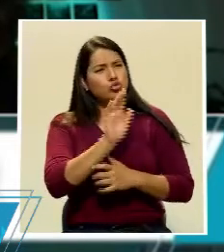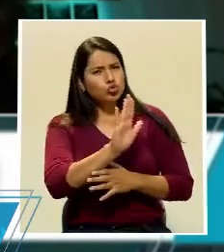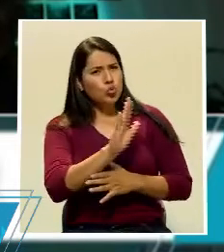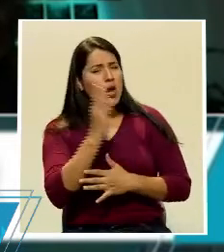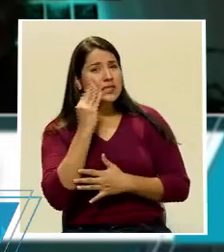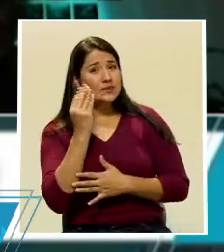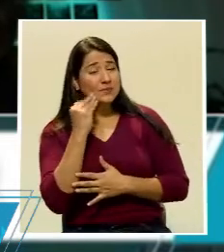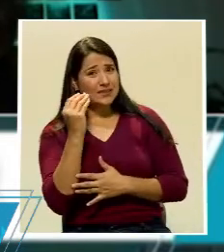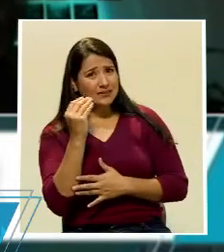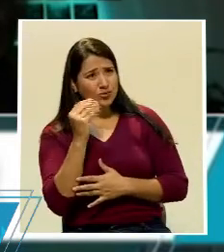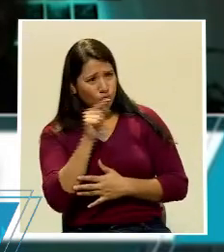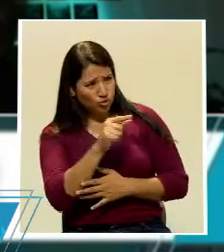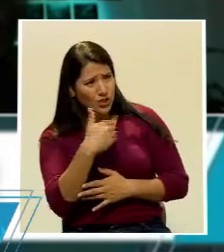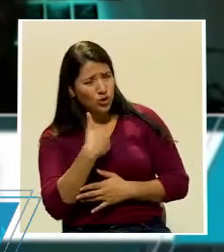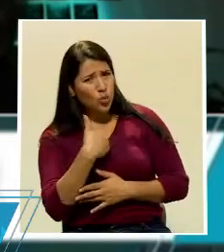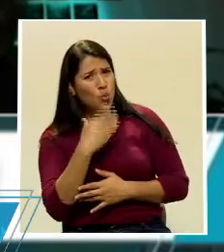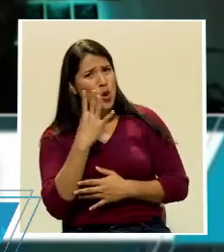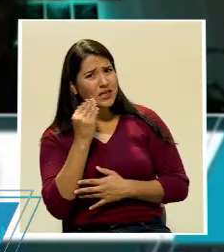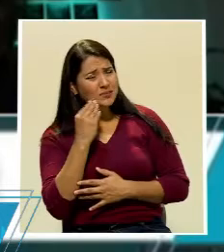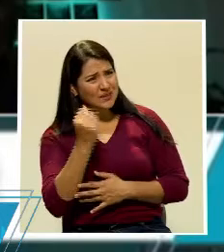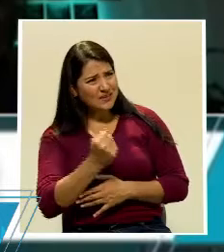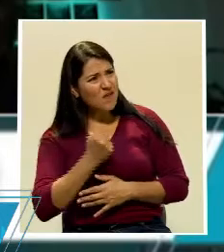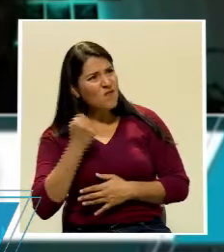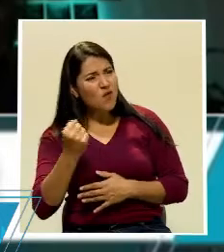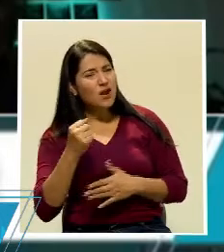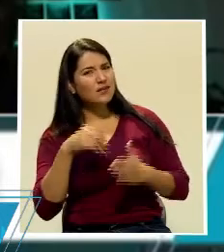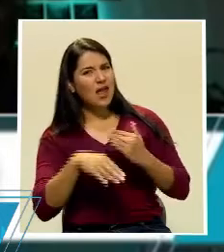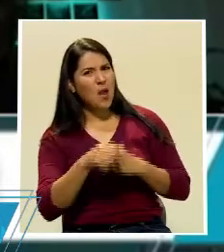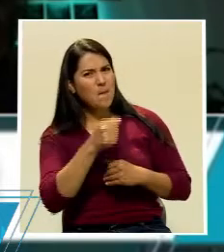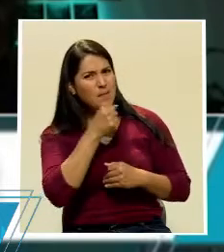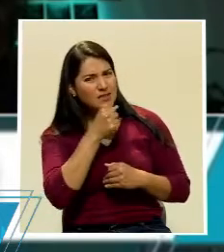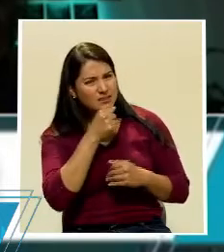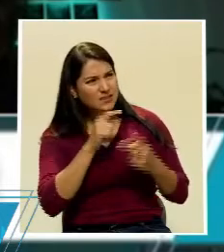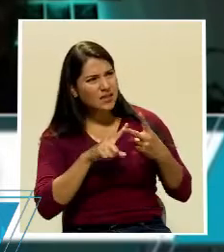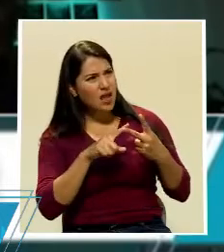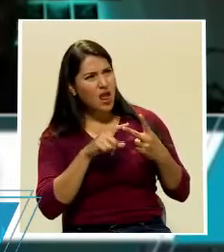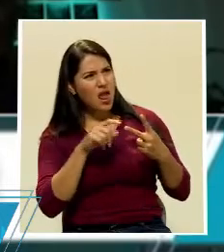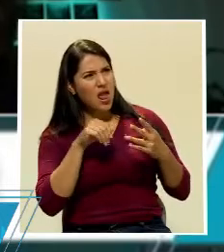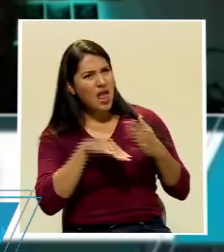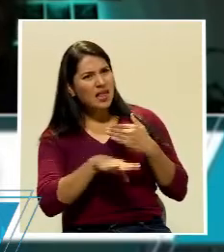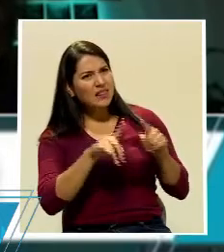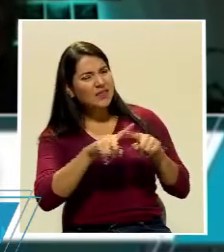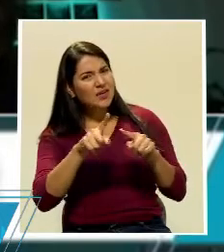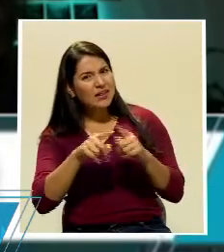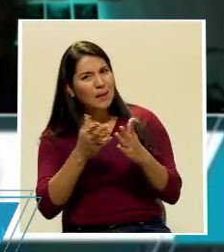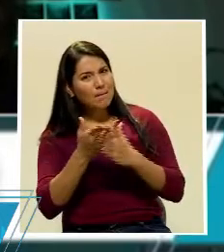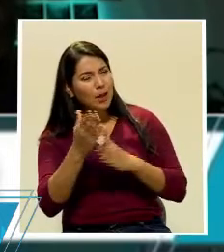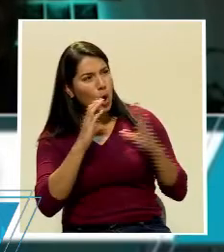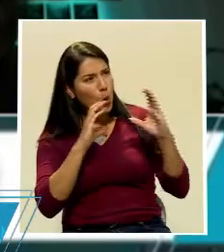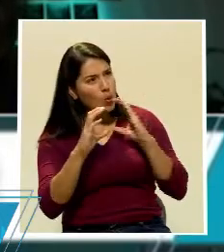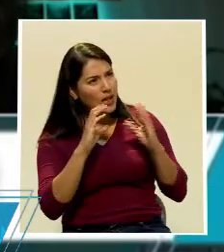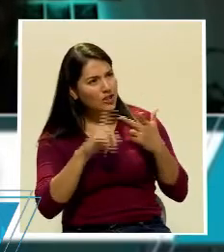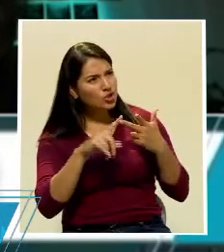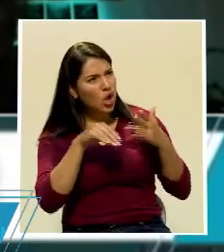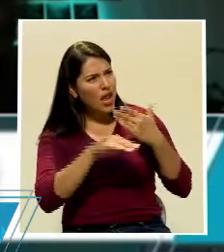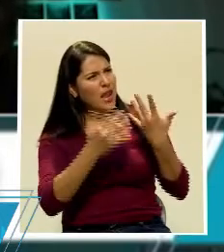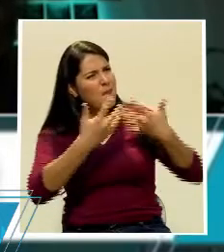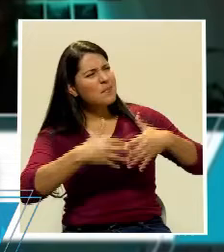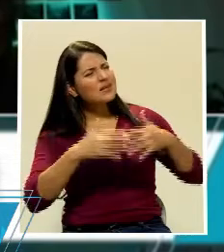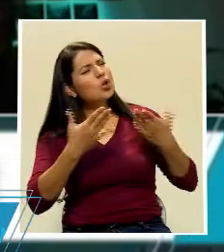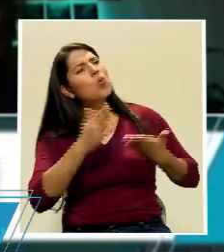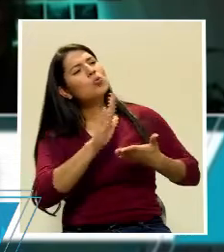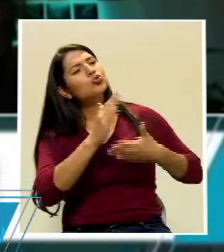experiencia fuerte en prensa, has trabajado en Nación, en muchos medios, en EFE, en agencia? ¿Cómo es ese